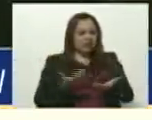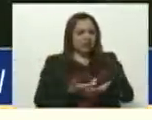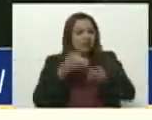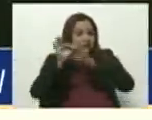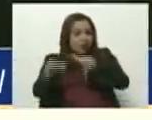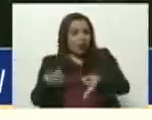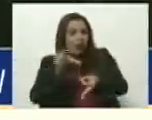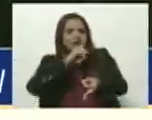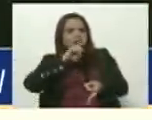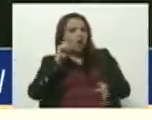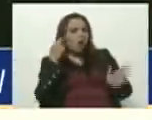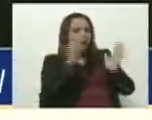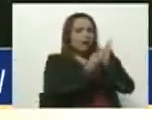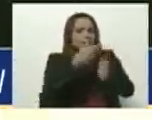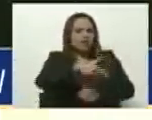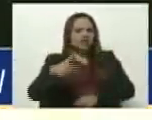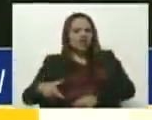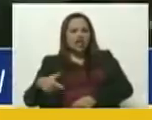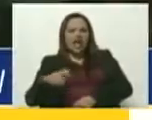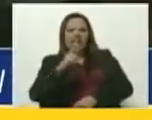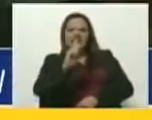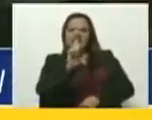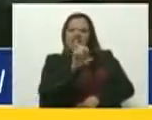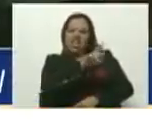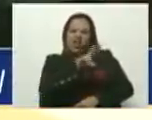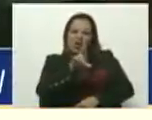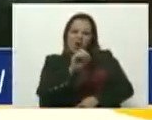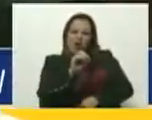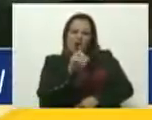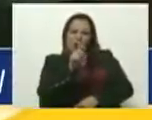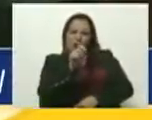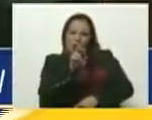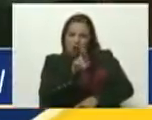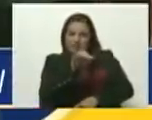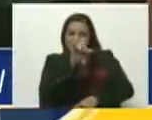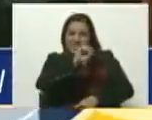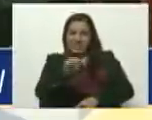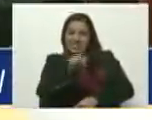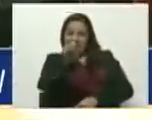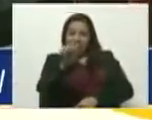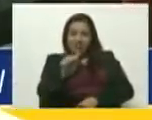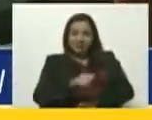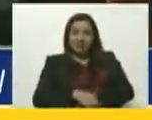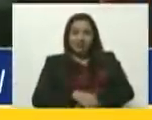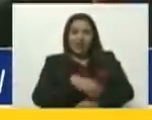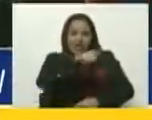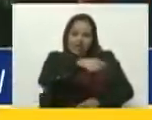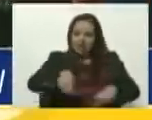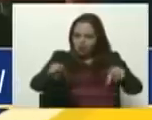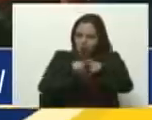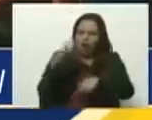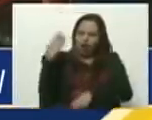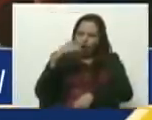logran puesto el nombre de terroristas pues si lo hubiese ocurrido en colombia los piques en pedacitos